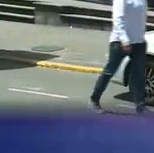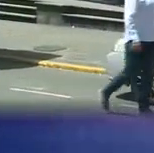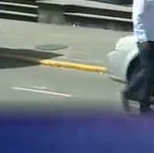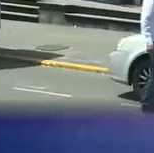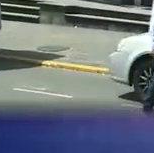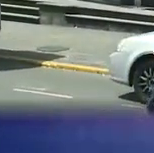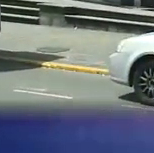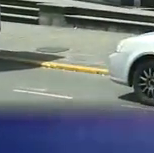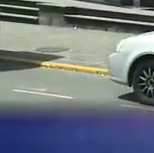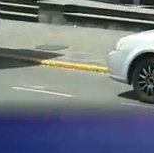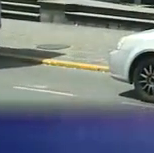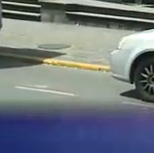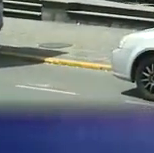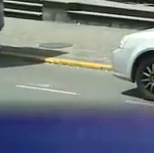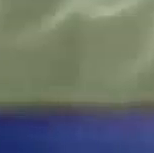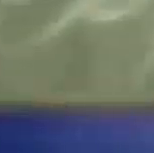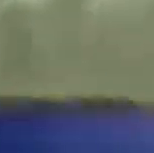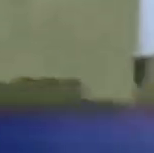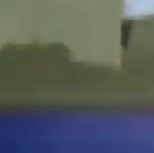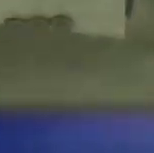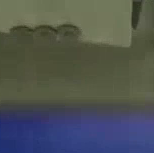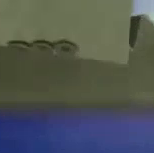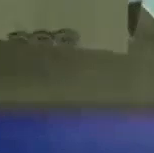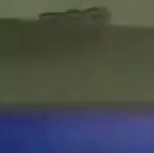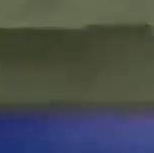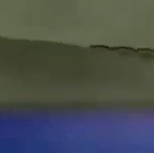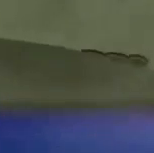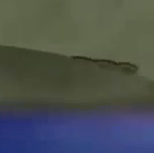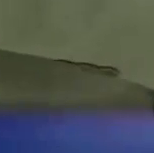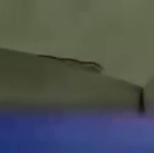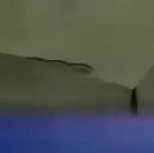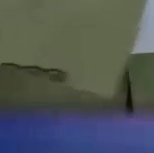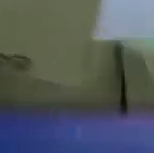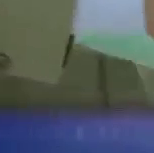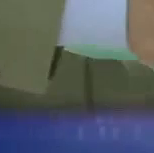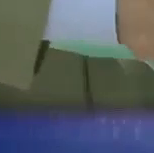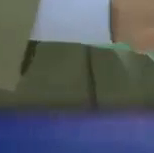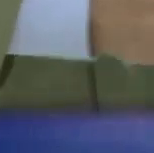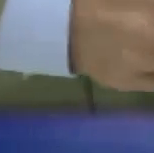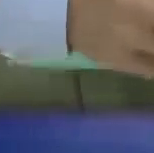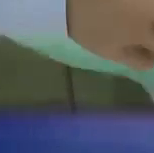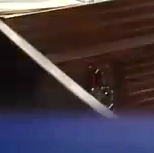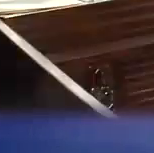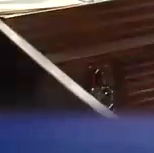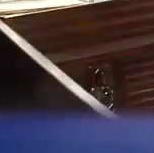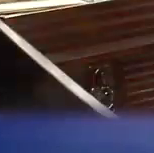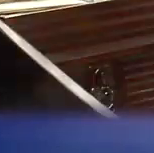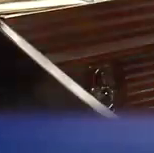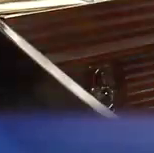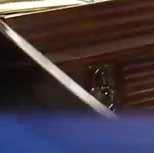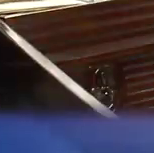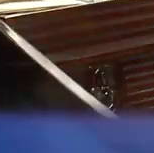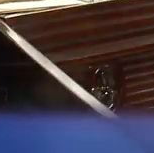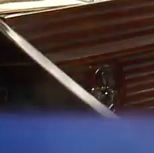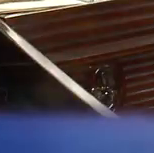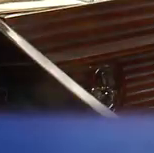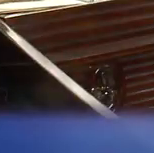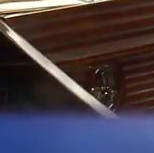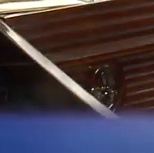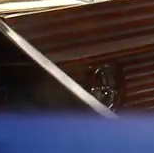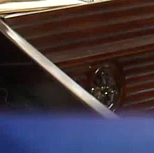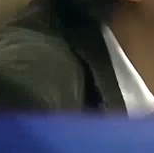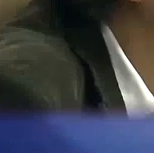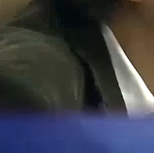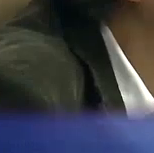Organizaciones pro familia solicitan que la Corte Constitucional se pronuncie sobre un pedido para que un juez se excuse de participar en